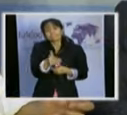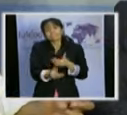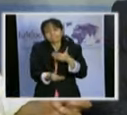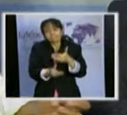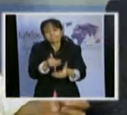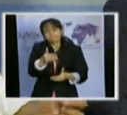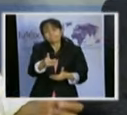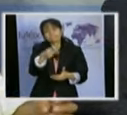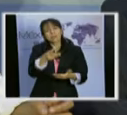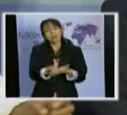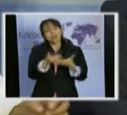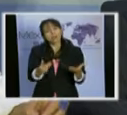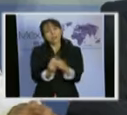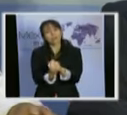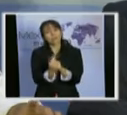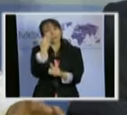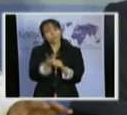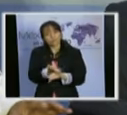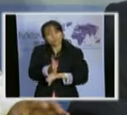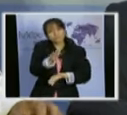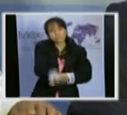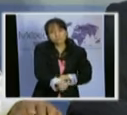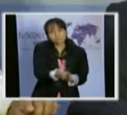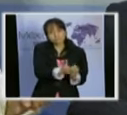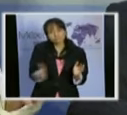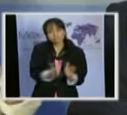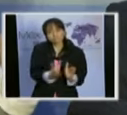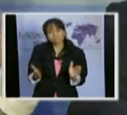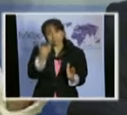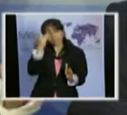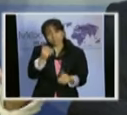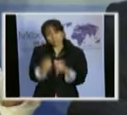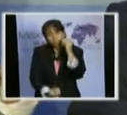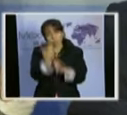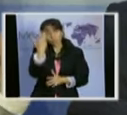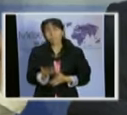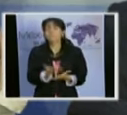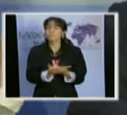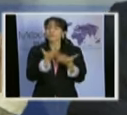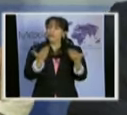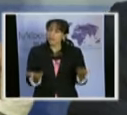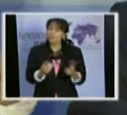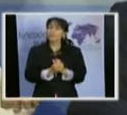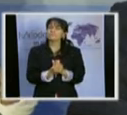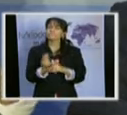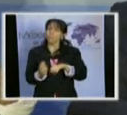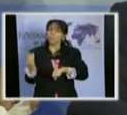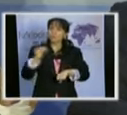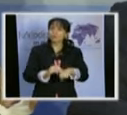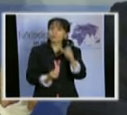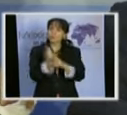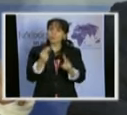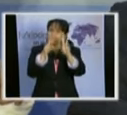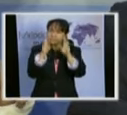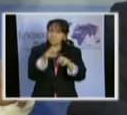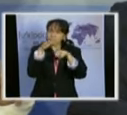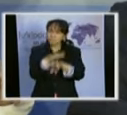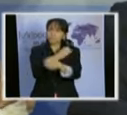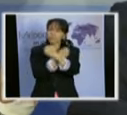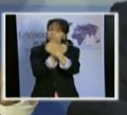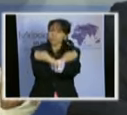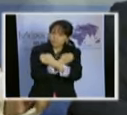propios. La idea de orientarla al terreno de la innovación social, la educación y la cultura